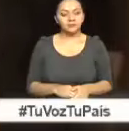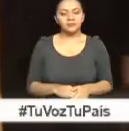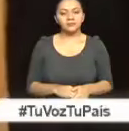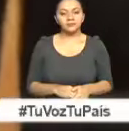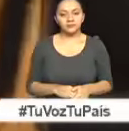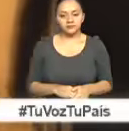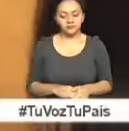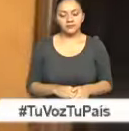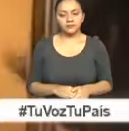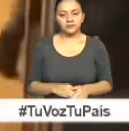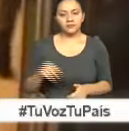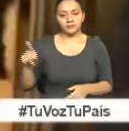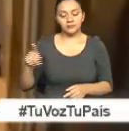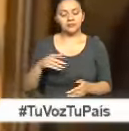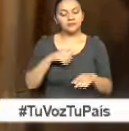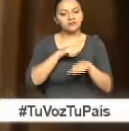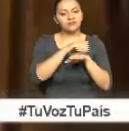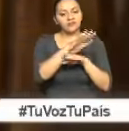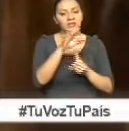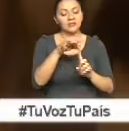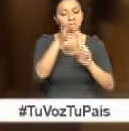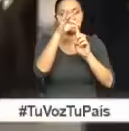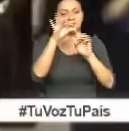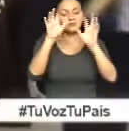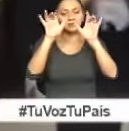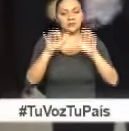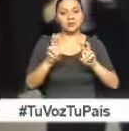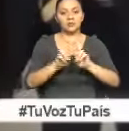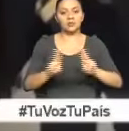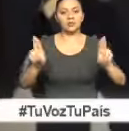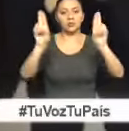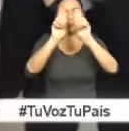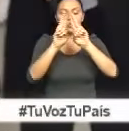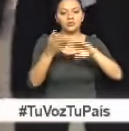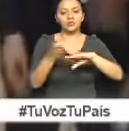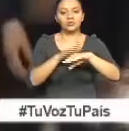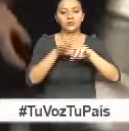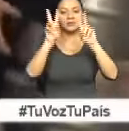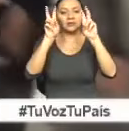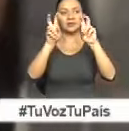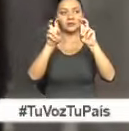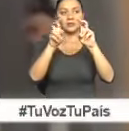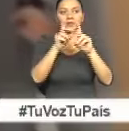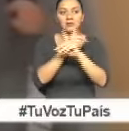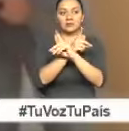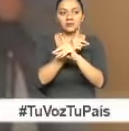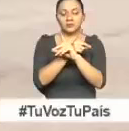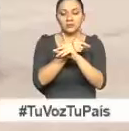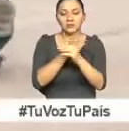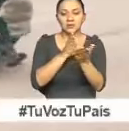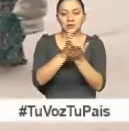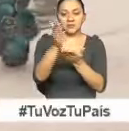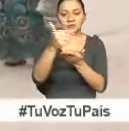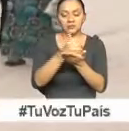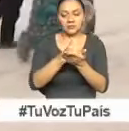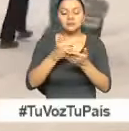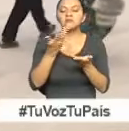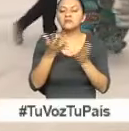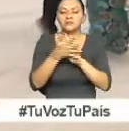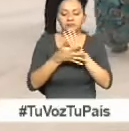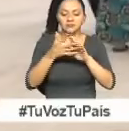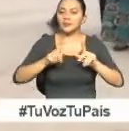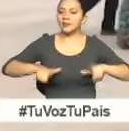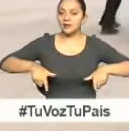El enviado especial del secretario de las Naciones Unidas sobre Discapacidad y Accesibilidad, Lenín Moreno, inició una visita